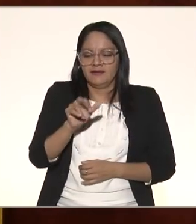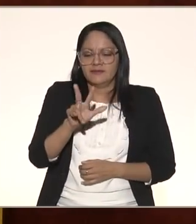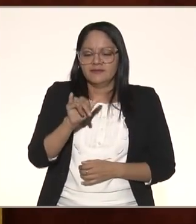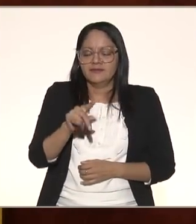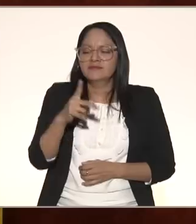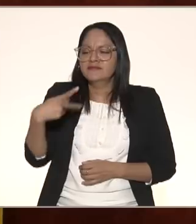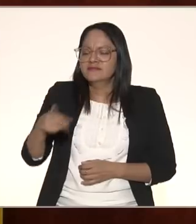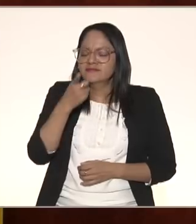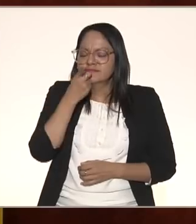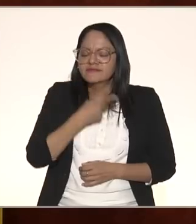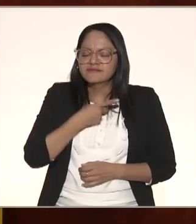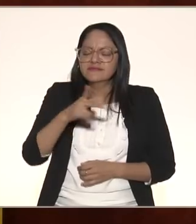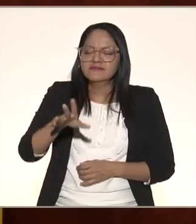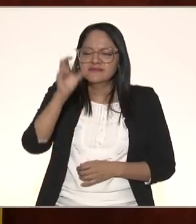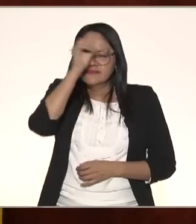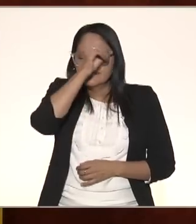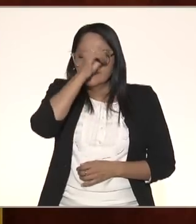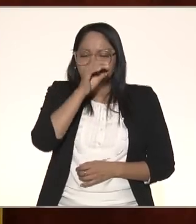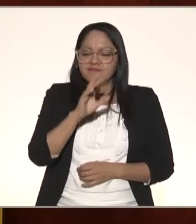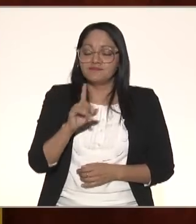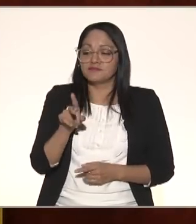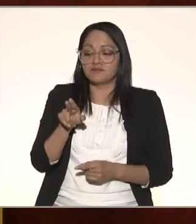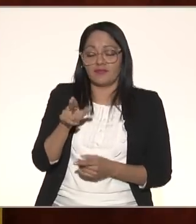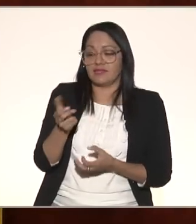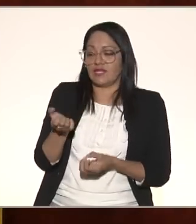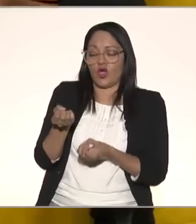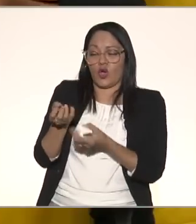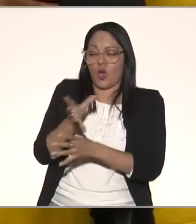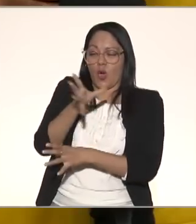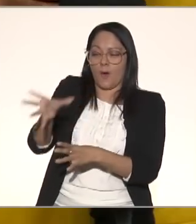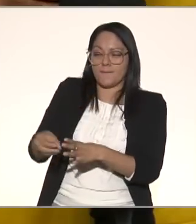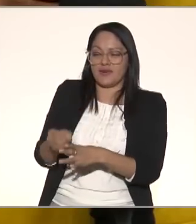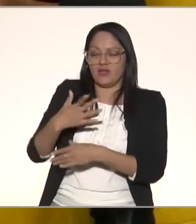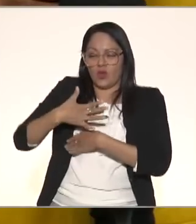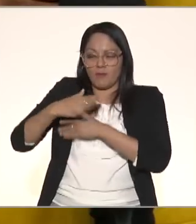saber qué opinan de la frase ni todo el amor ni todo el dinero